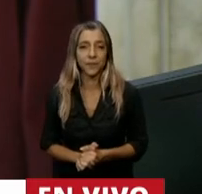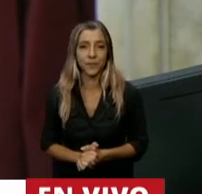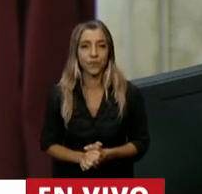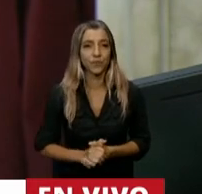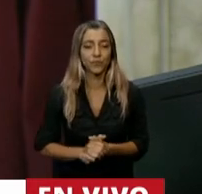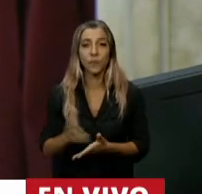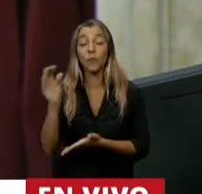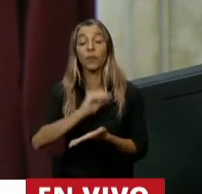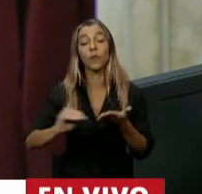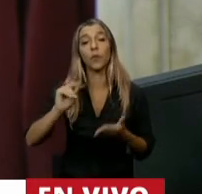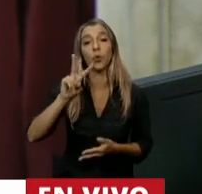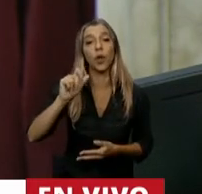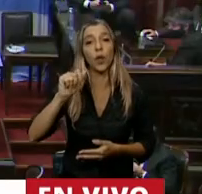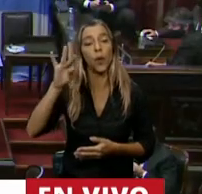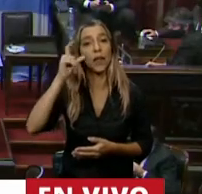Diputado Eduardo Valdés.